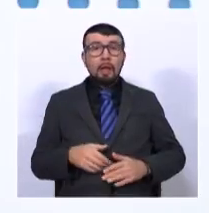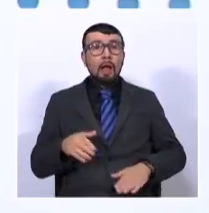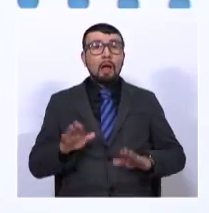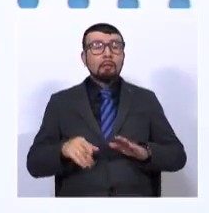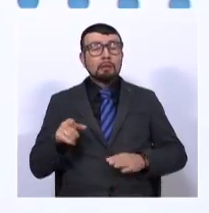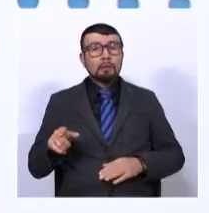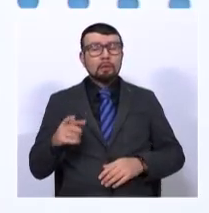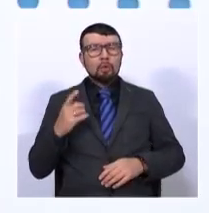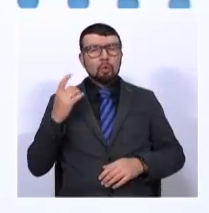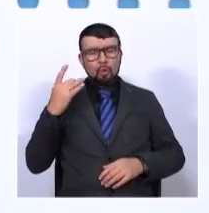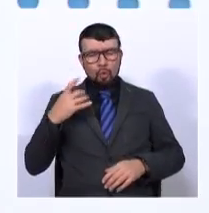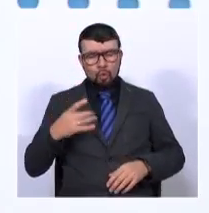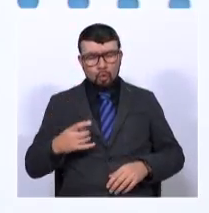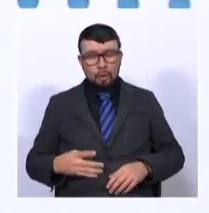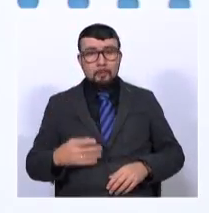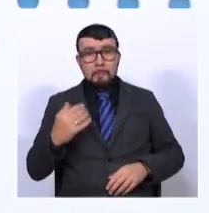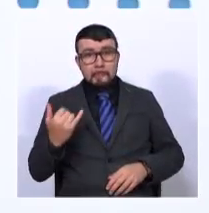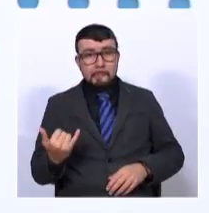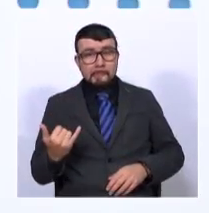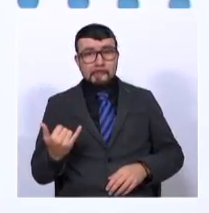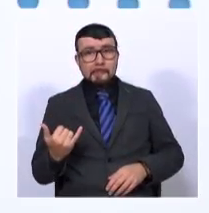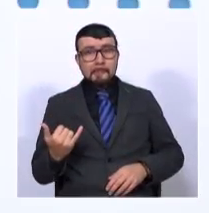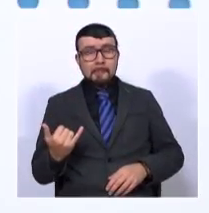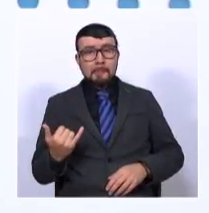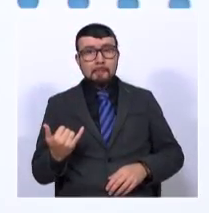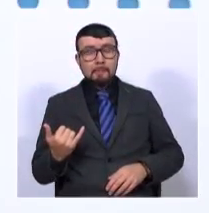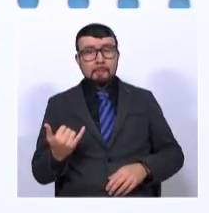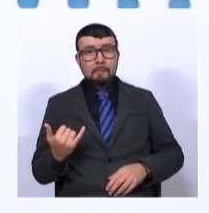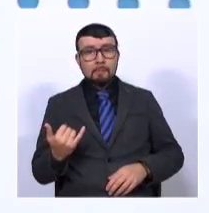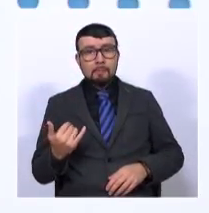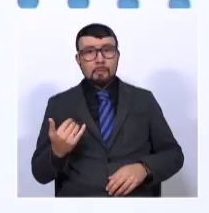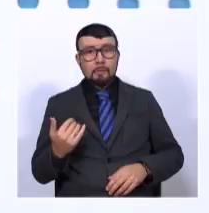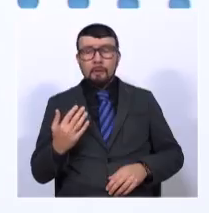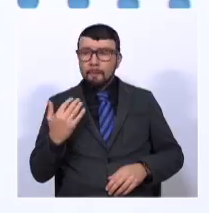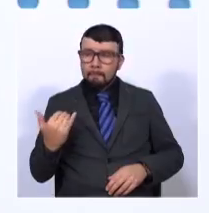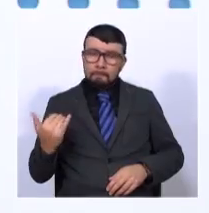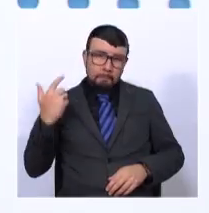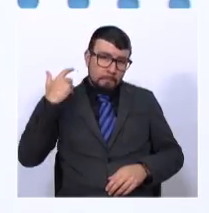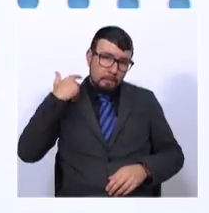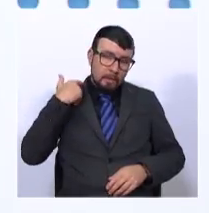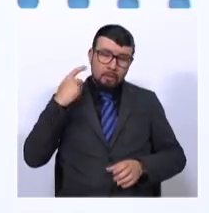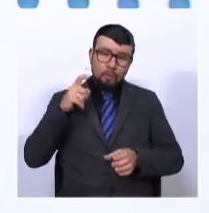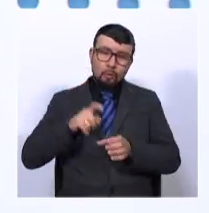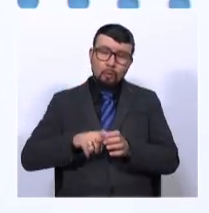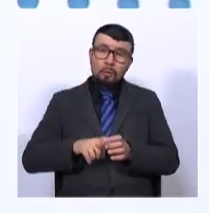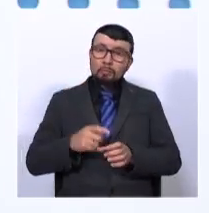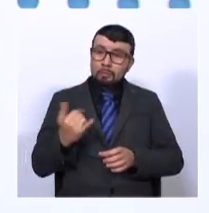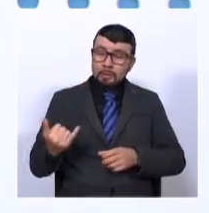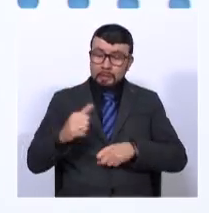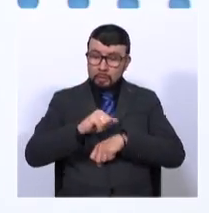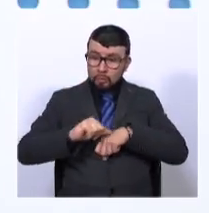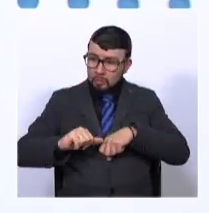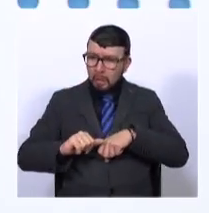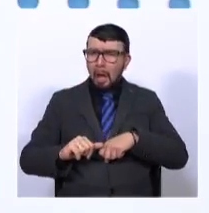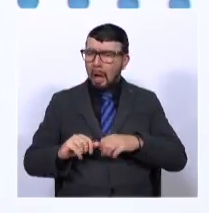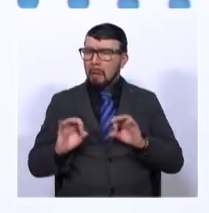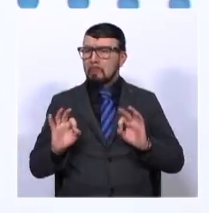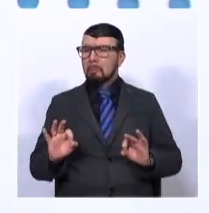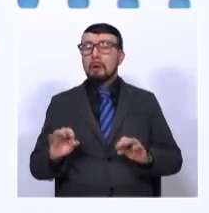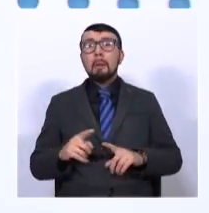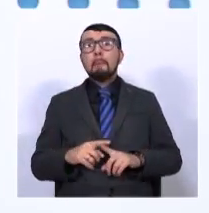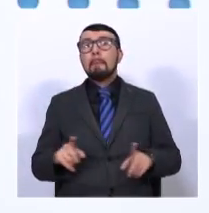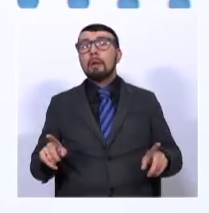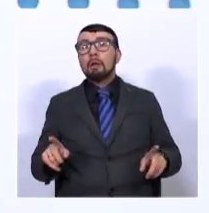dolores se corticalizan, o sea, a nivel de la columna, a nivel de la cirugía quedó muy bien, pero el